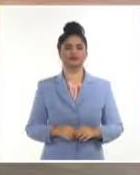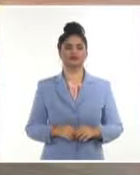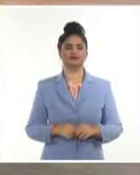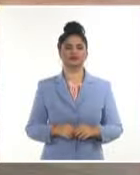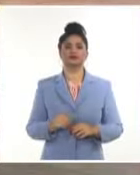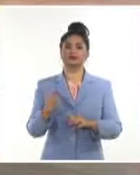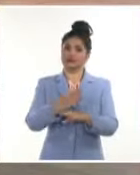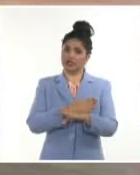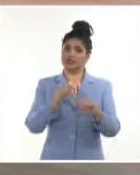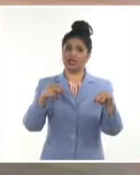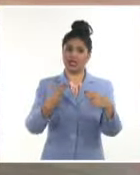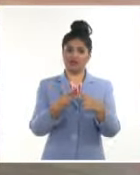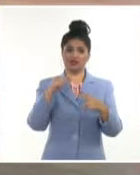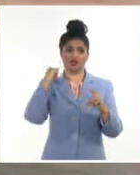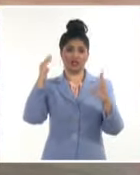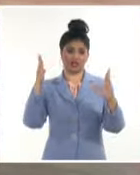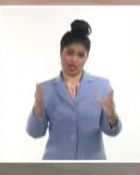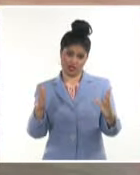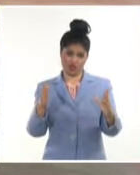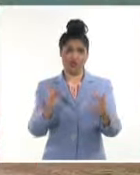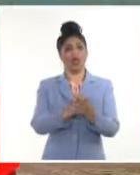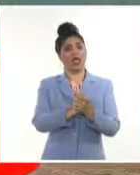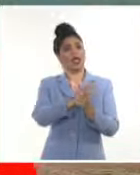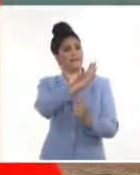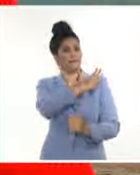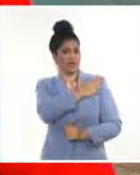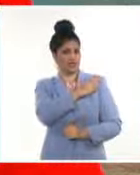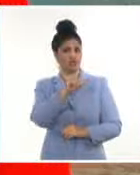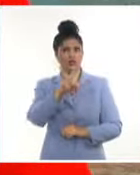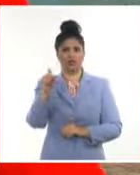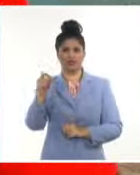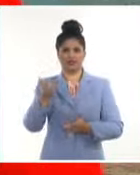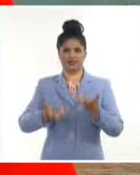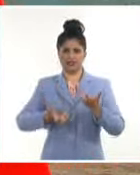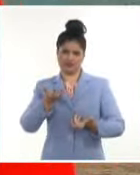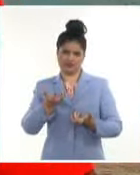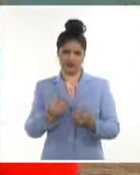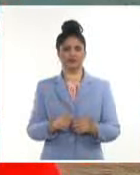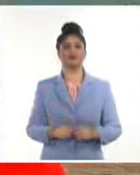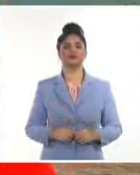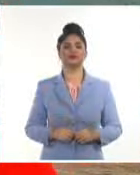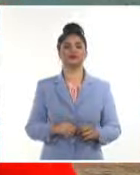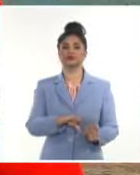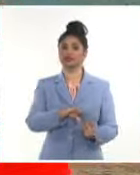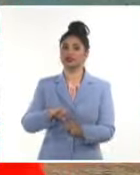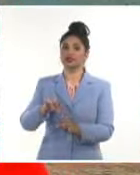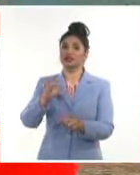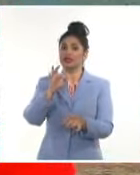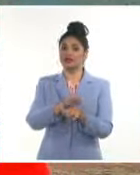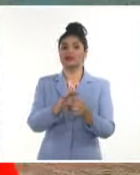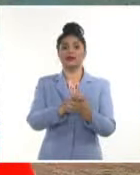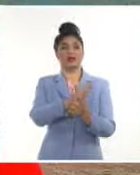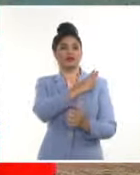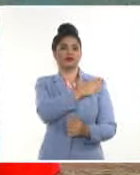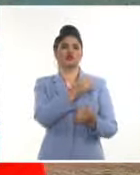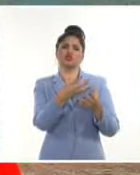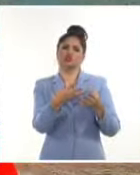este año, que es 2 al 8 de marzo en Cienfuegos. Ahora empezamos el mes de enero preparándonos suave, trabajando en